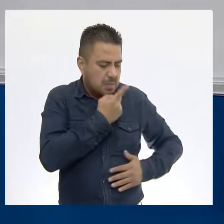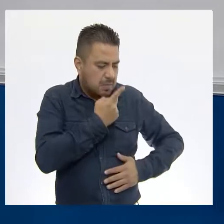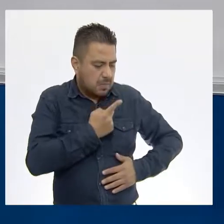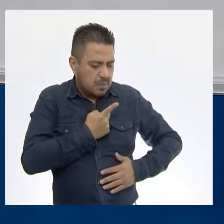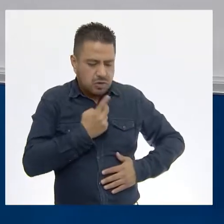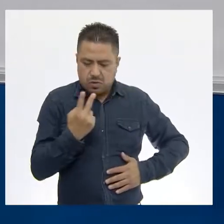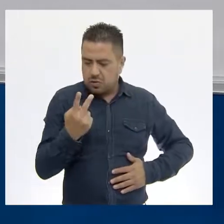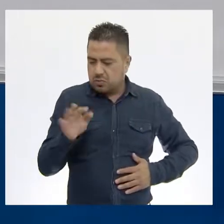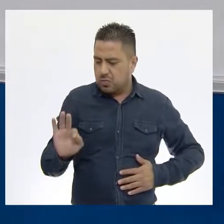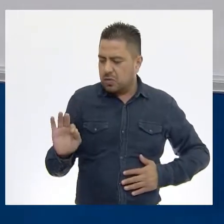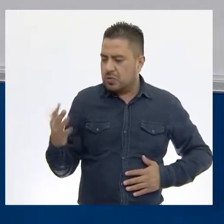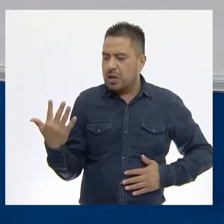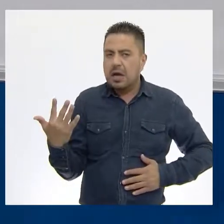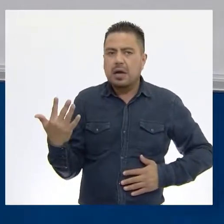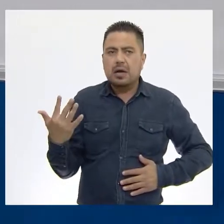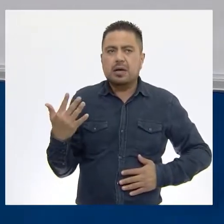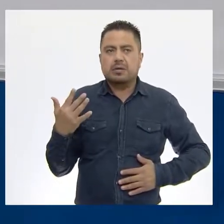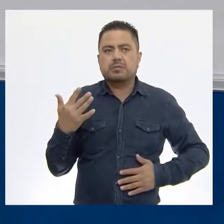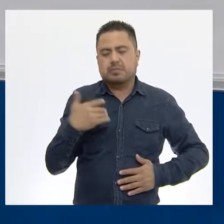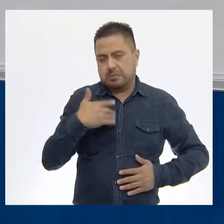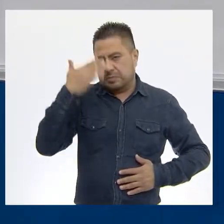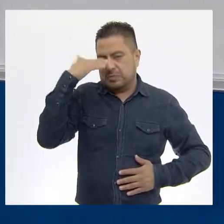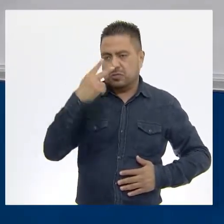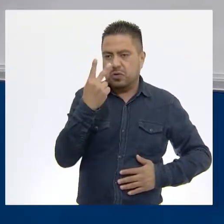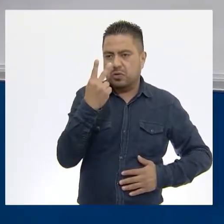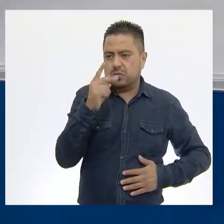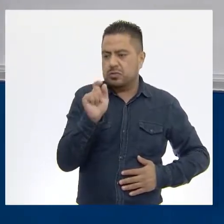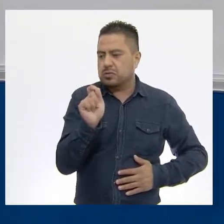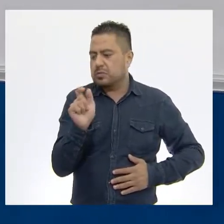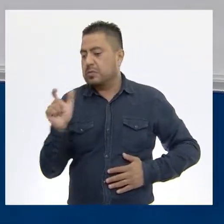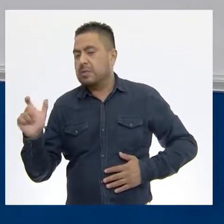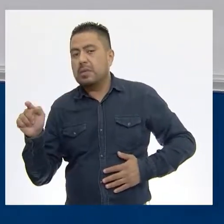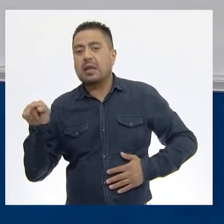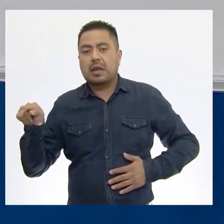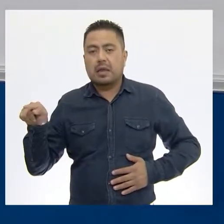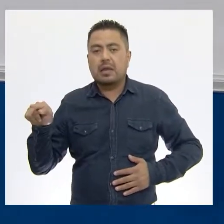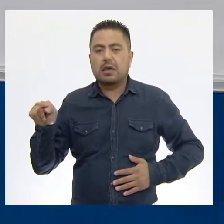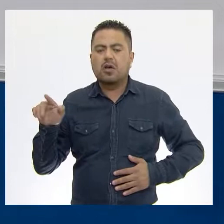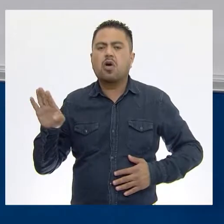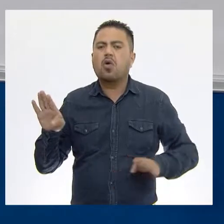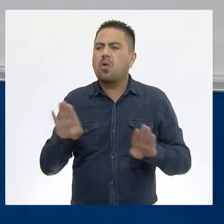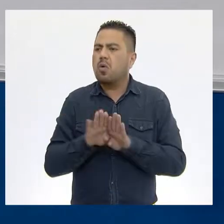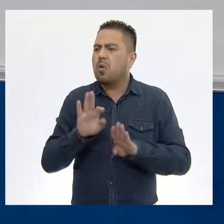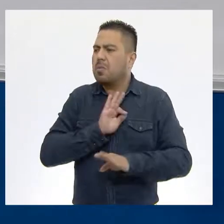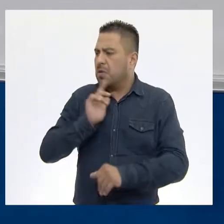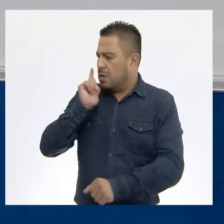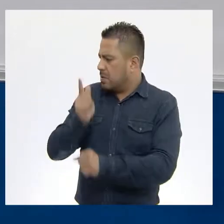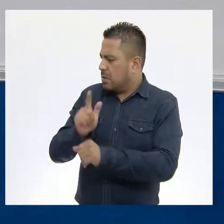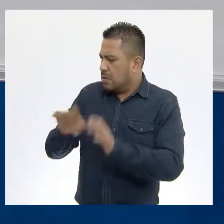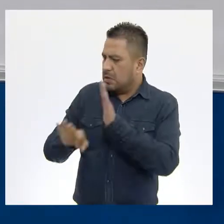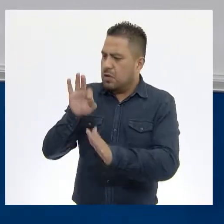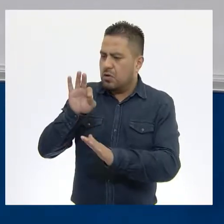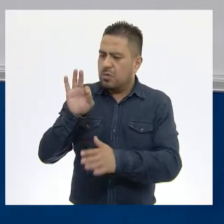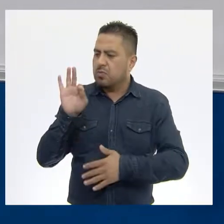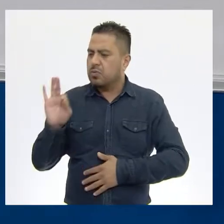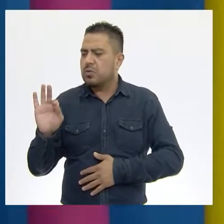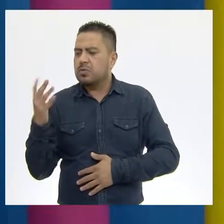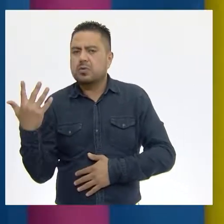2.5, ya de entrada por lo menos sabemos que va a ser después de este número 2. Sí. ¿Y cómo podríamos encontrar ese punto